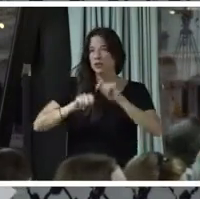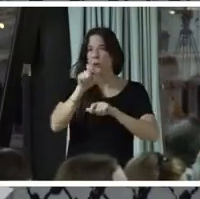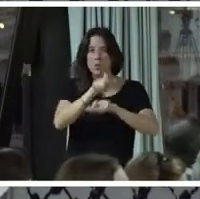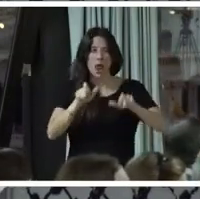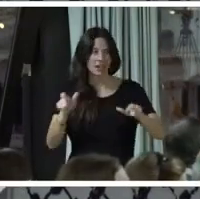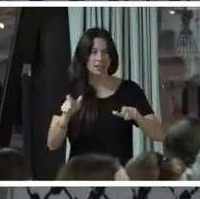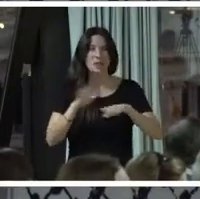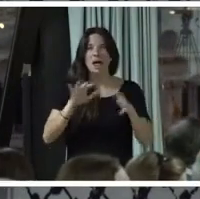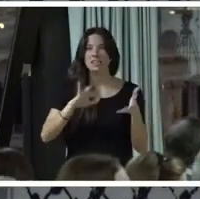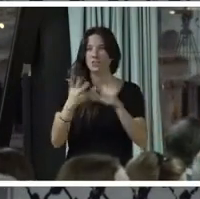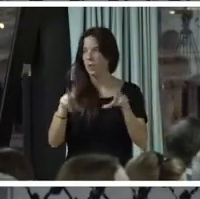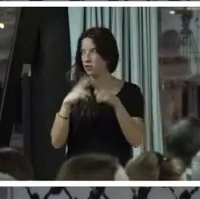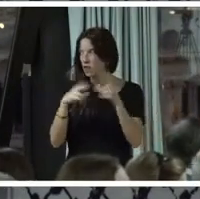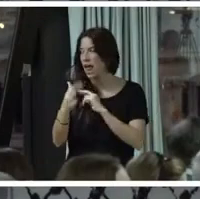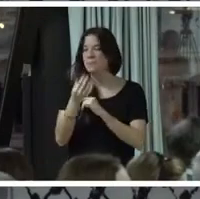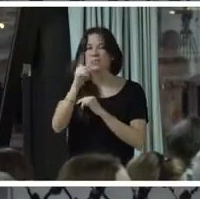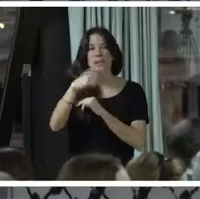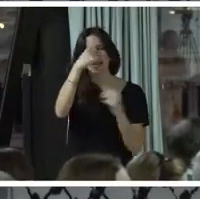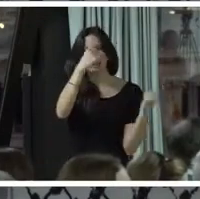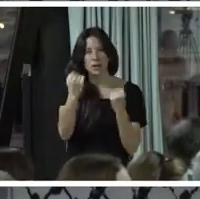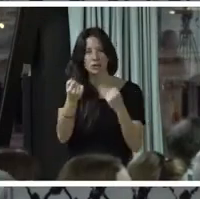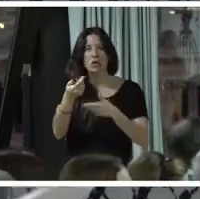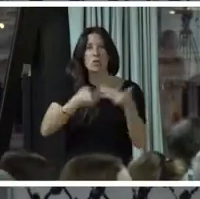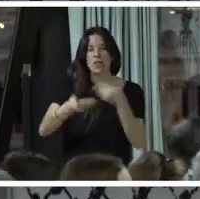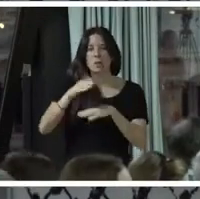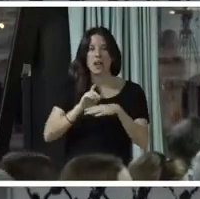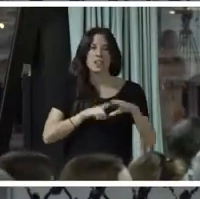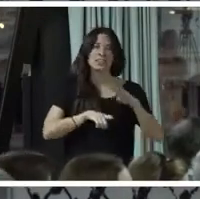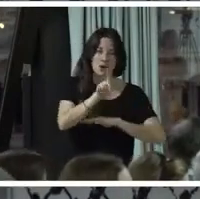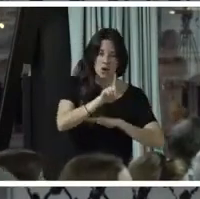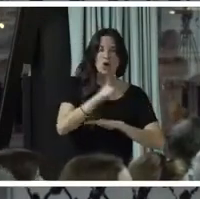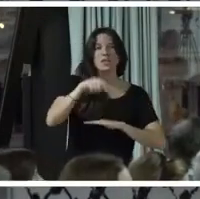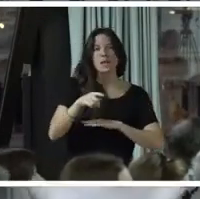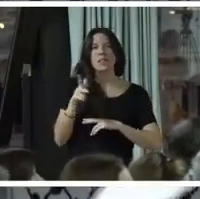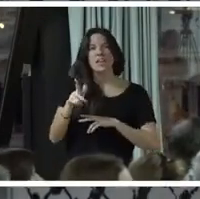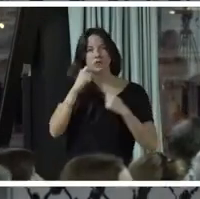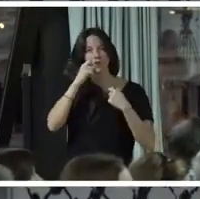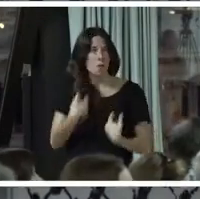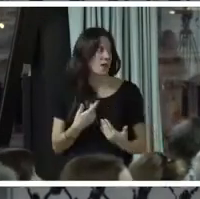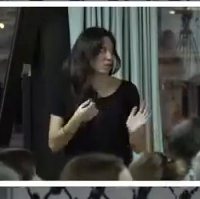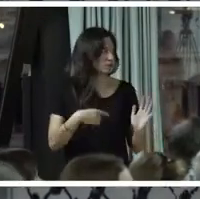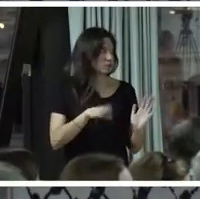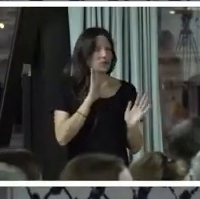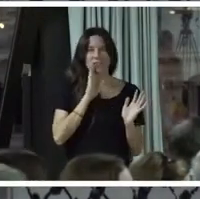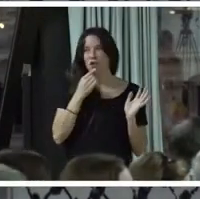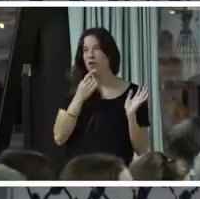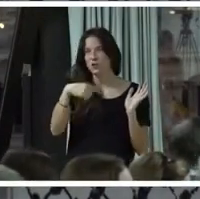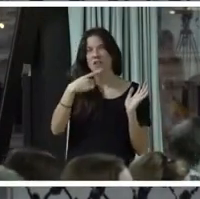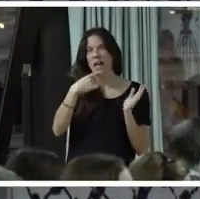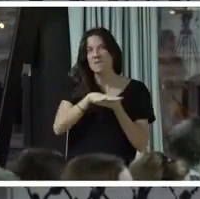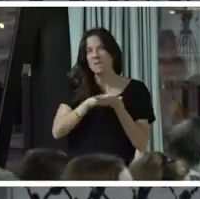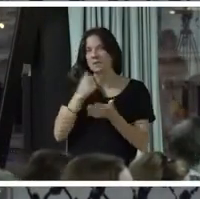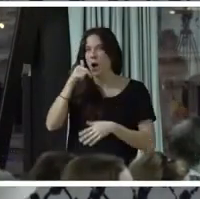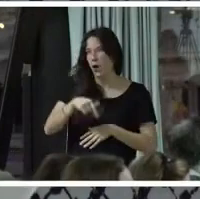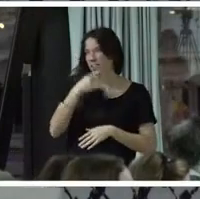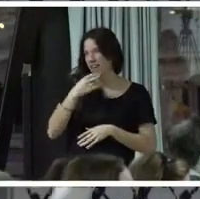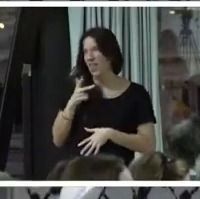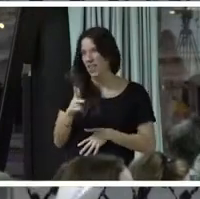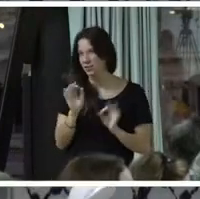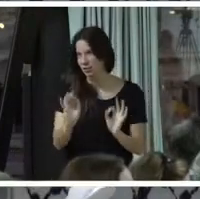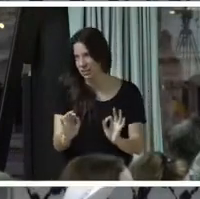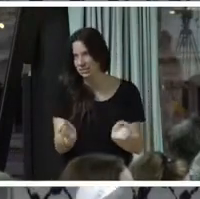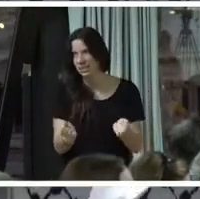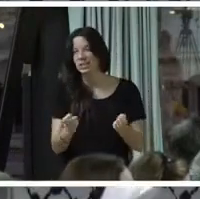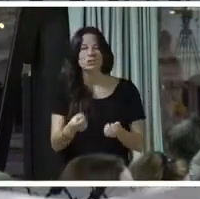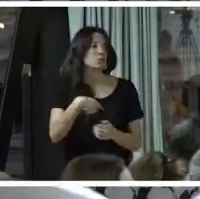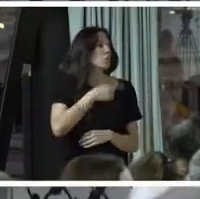social y además es experto en cooperación al desarrollo y en derechos humanos ya ya os dijimos que esta esta era una una tarde de derechos así que bueno Nos gustaría